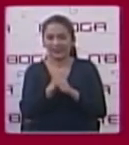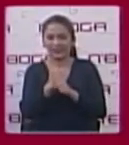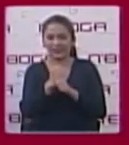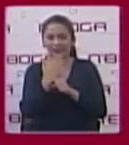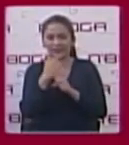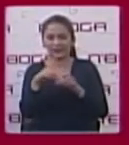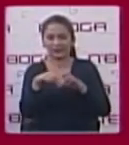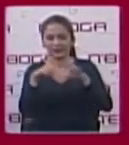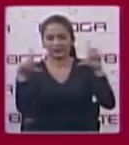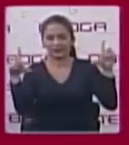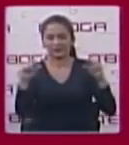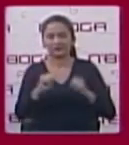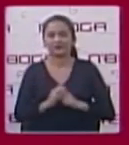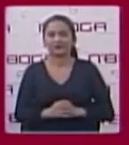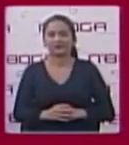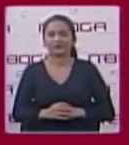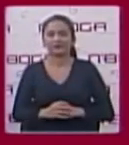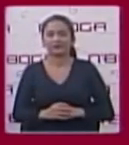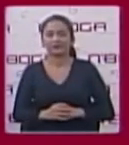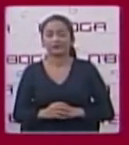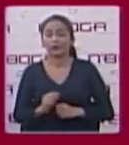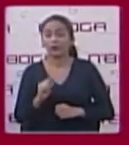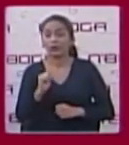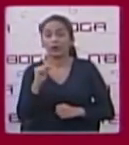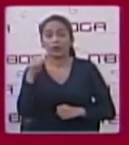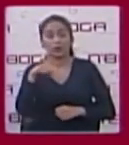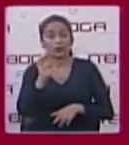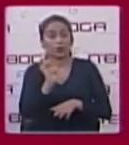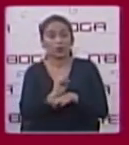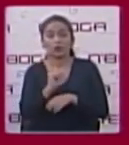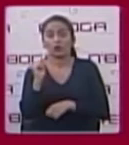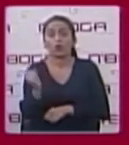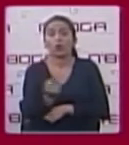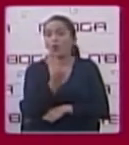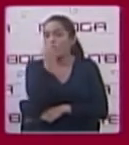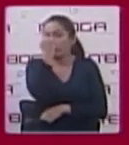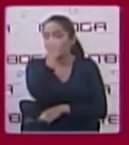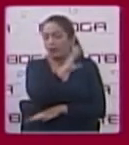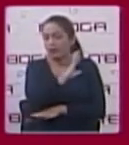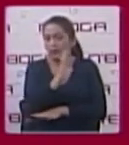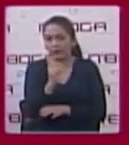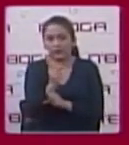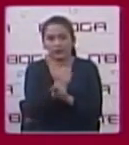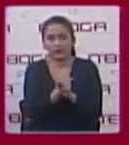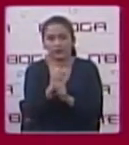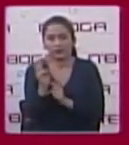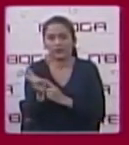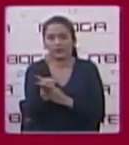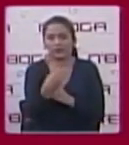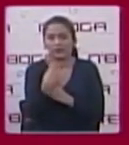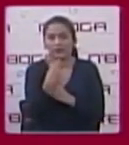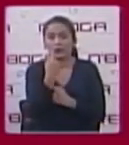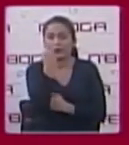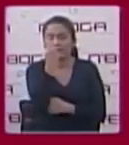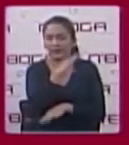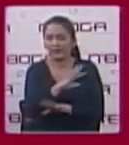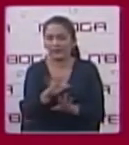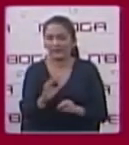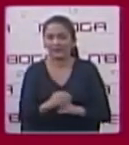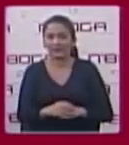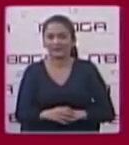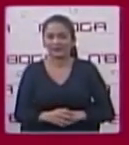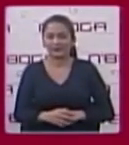www.coffeemomentsecuador.com. Es la única tienda online de café en el país. Sí. ¿Cuál es la mecánica de compra y qué productos vamos a encontrar en ella? Tú